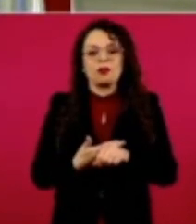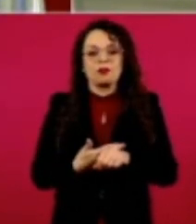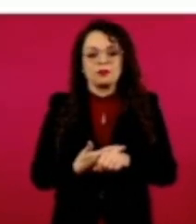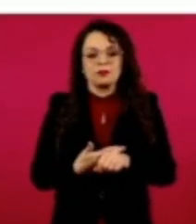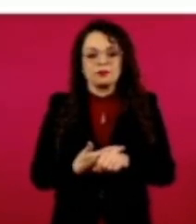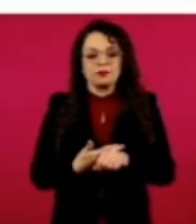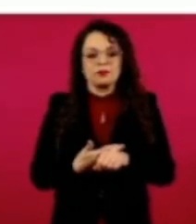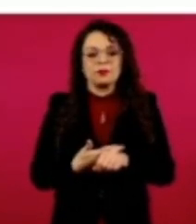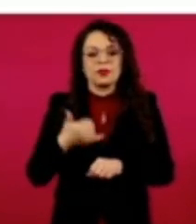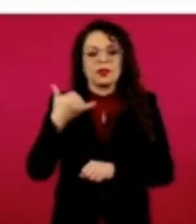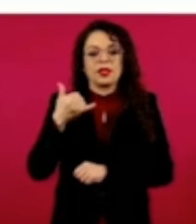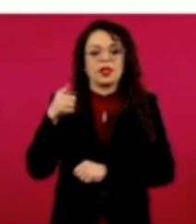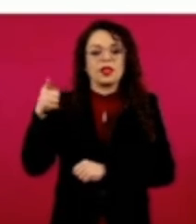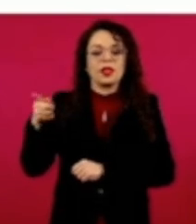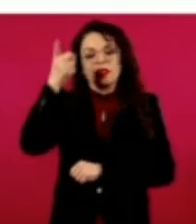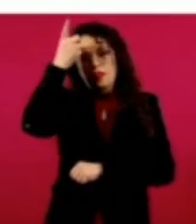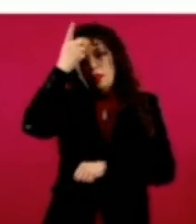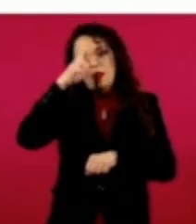del ayuntamiento.